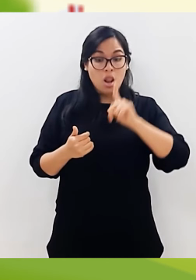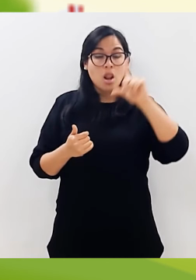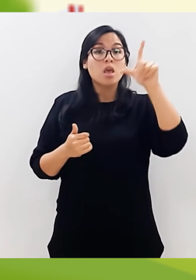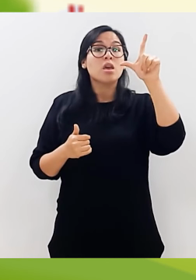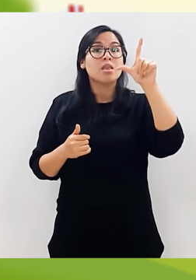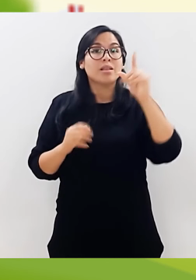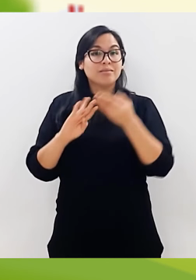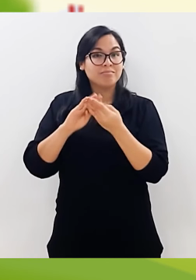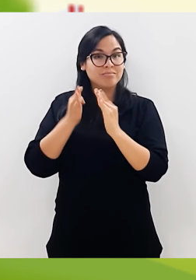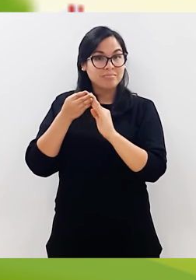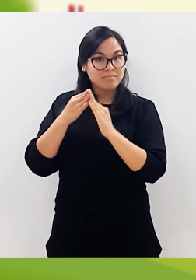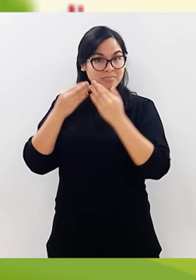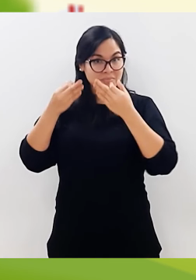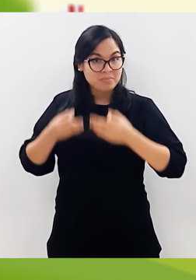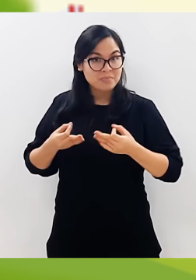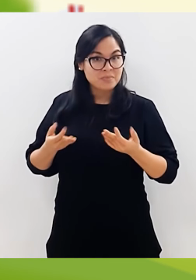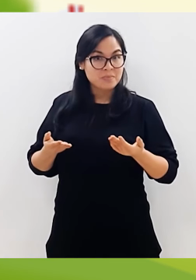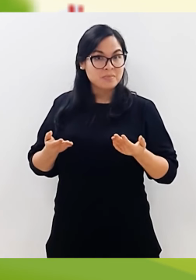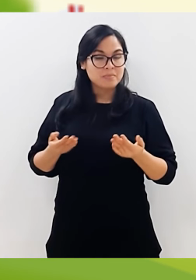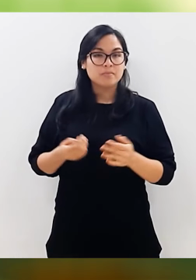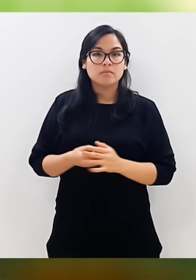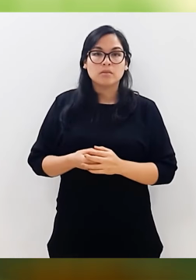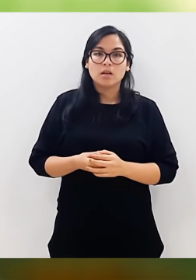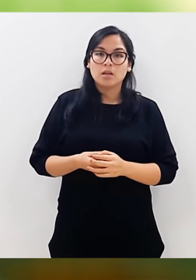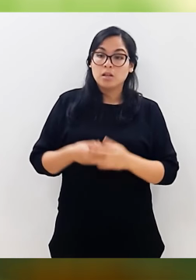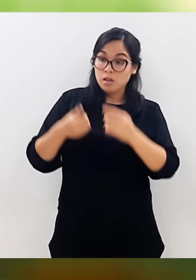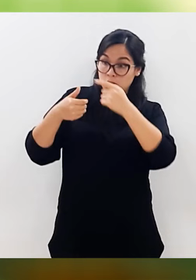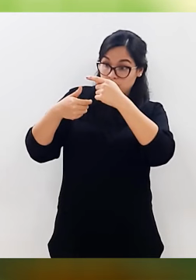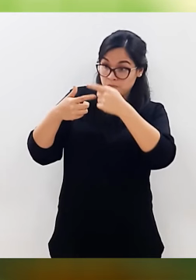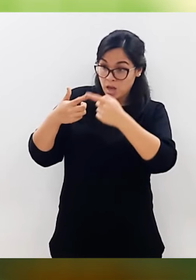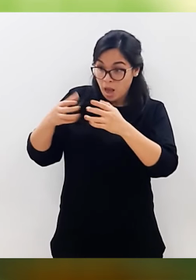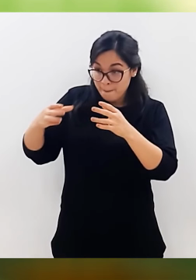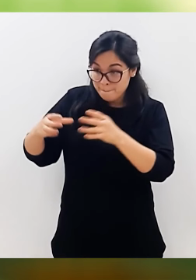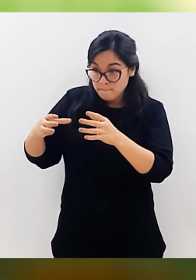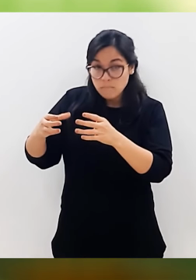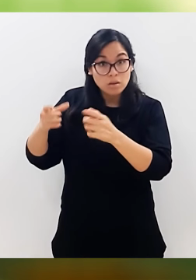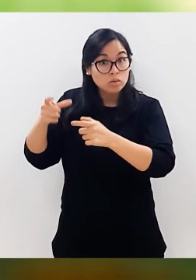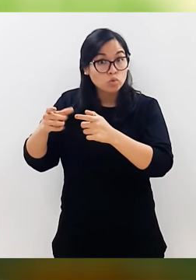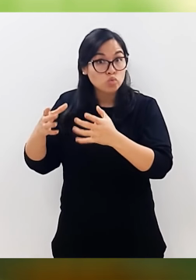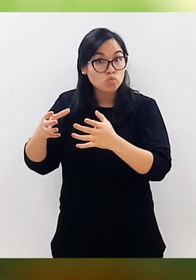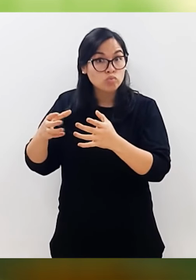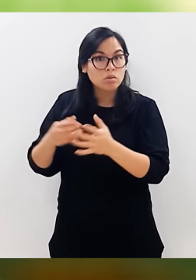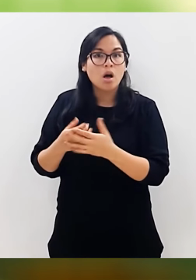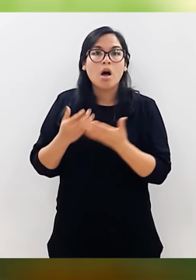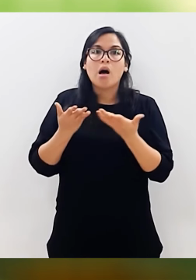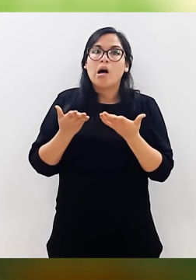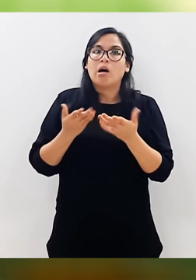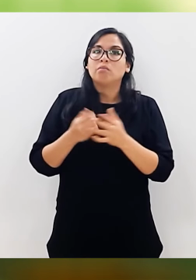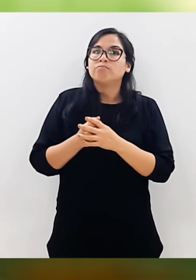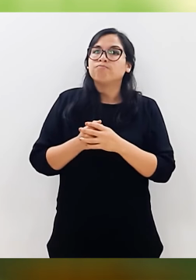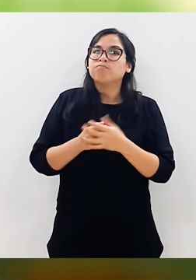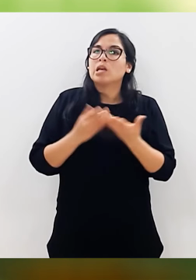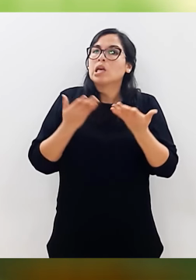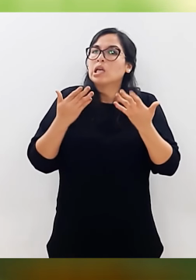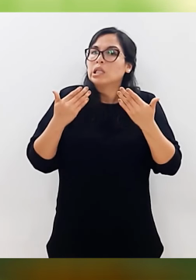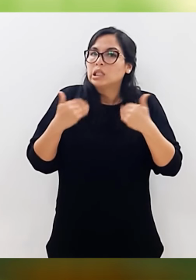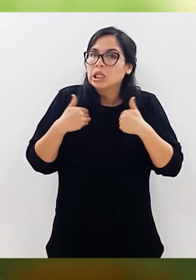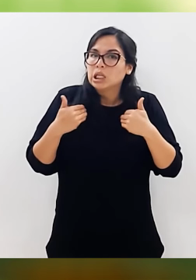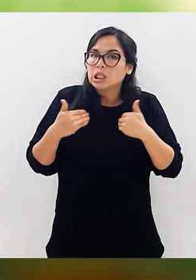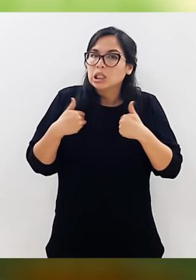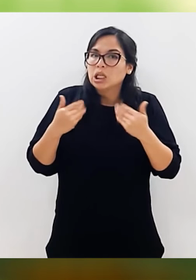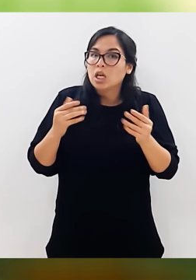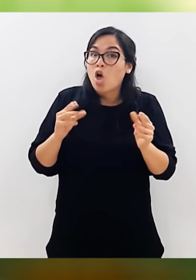líder de la comunidad. Estas personas deben tener como condición